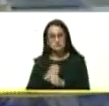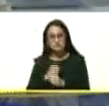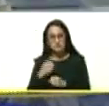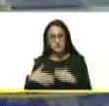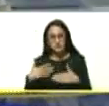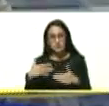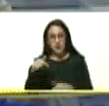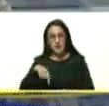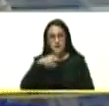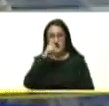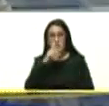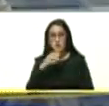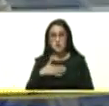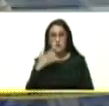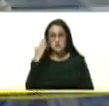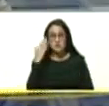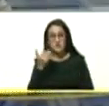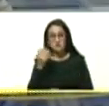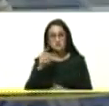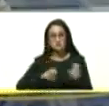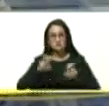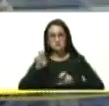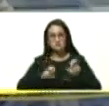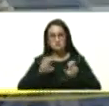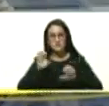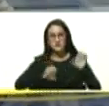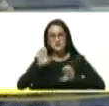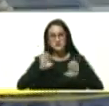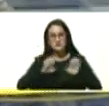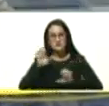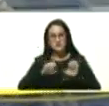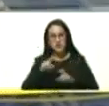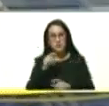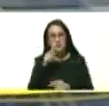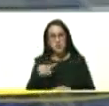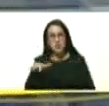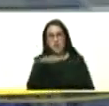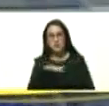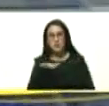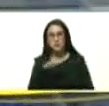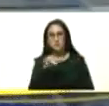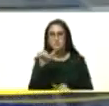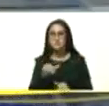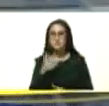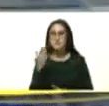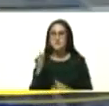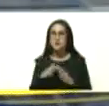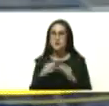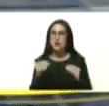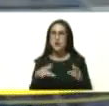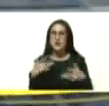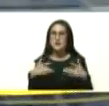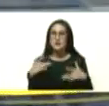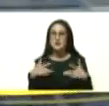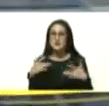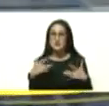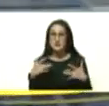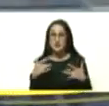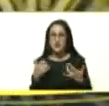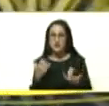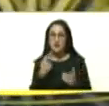año. Quisiera que también le hiciéramos un balance a nuestro pueblo, Loyo, de toda la actividad que se ha